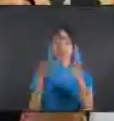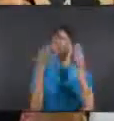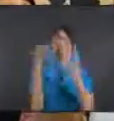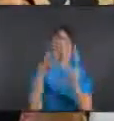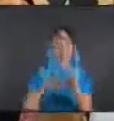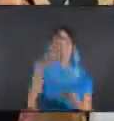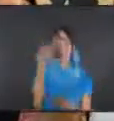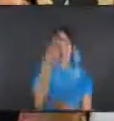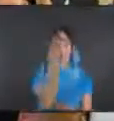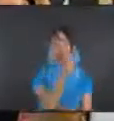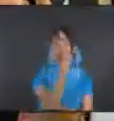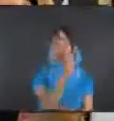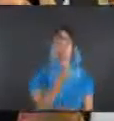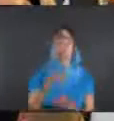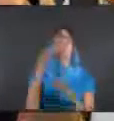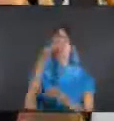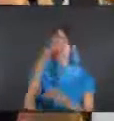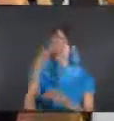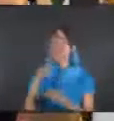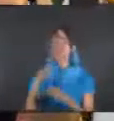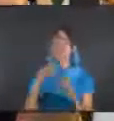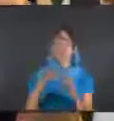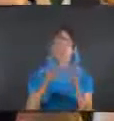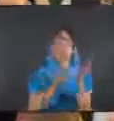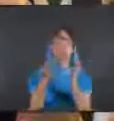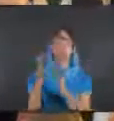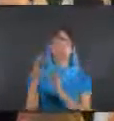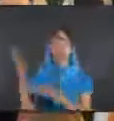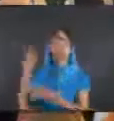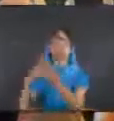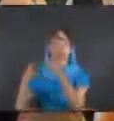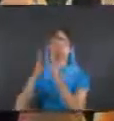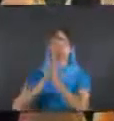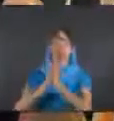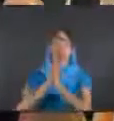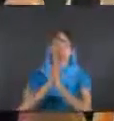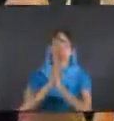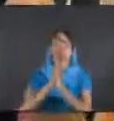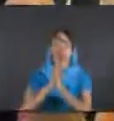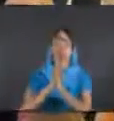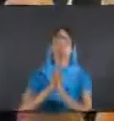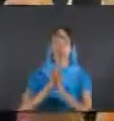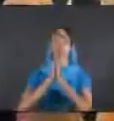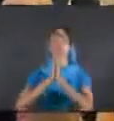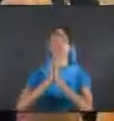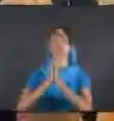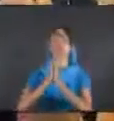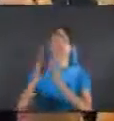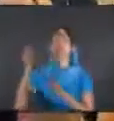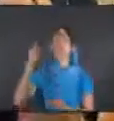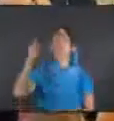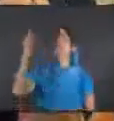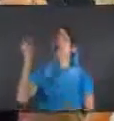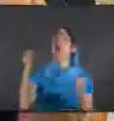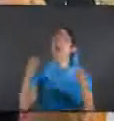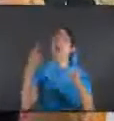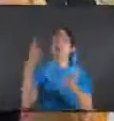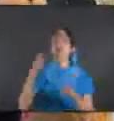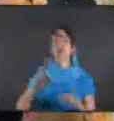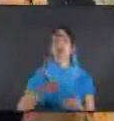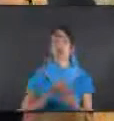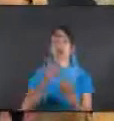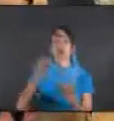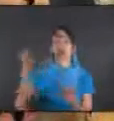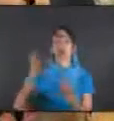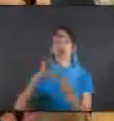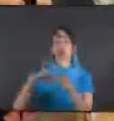a ponerla delante de Dios. Padre, en el nombre de Jesús, damos gracias, Señor, por el ministro, por